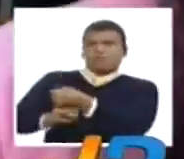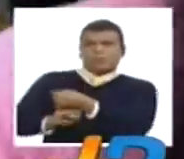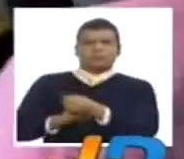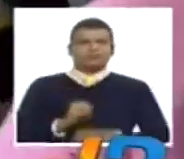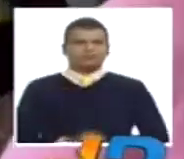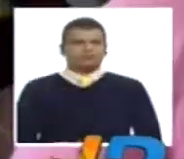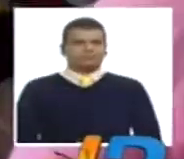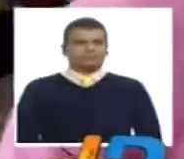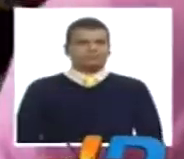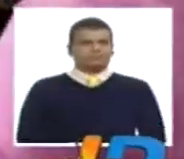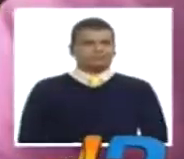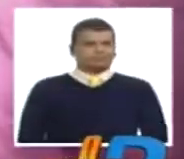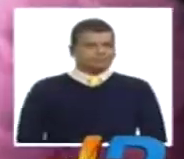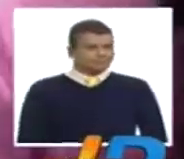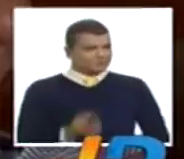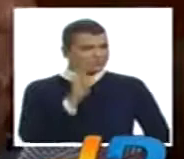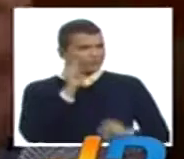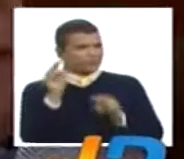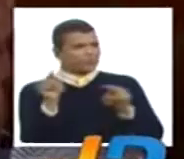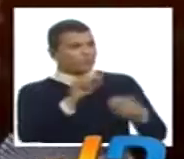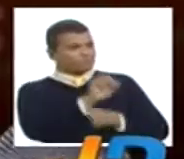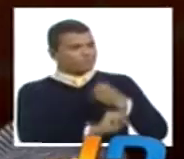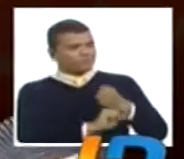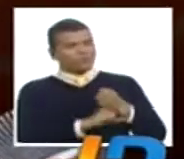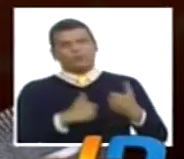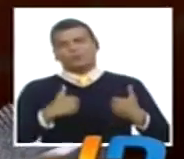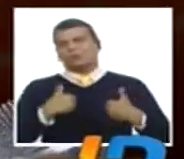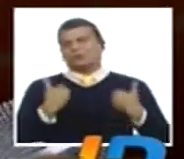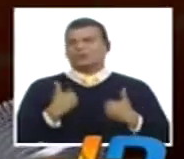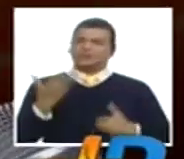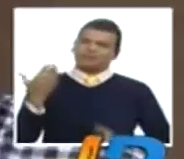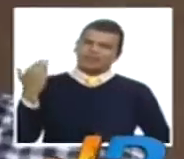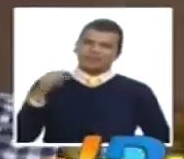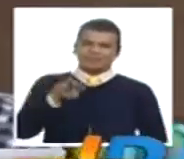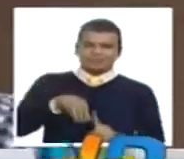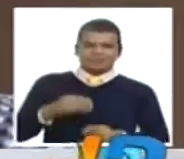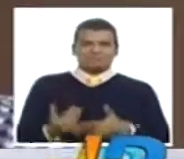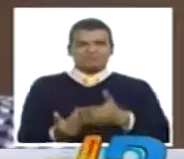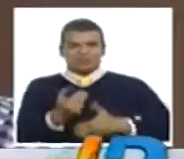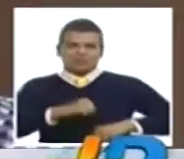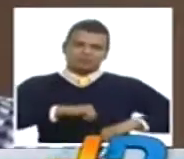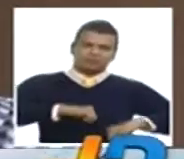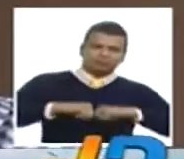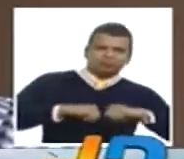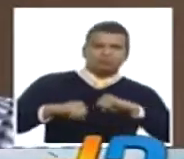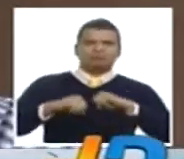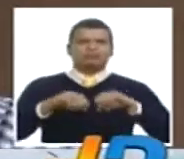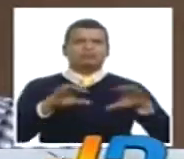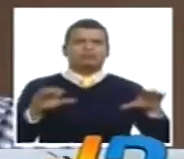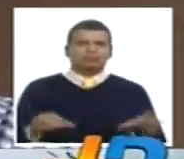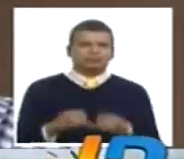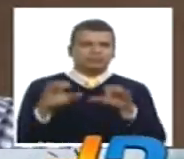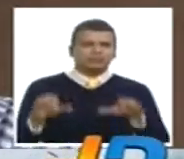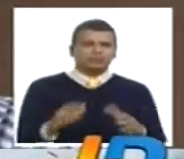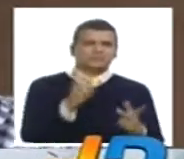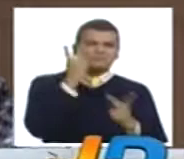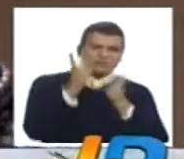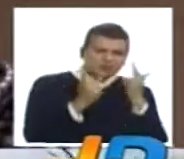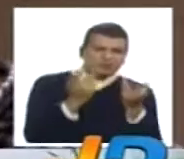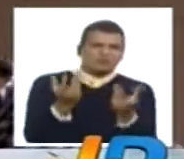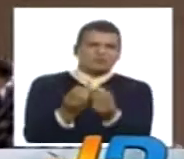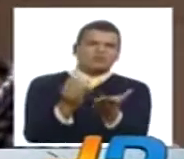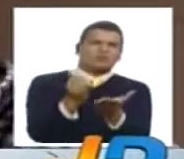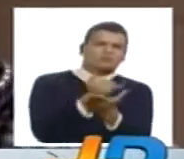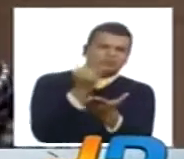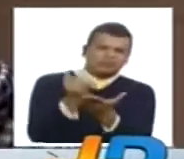satisfacción a todo este trabajo que se ha venido haciendo desde hace 3 meses, Ari, visitando todos los presidentes de junta,